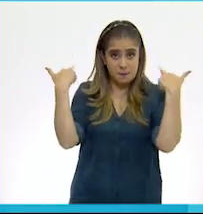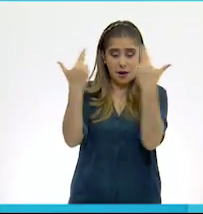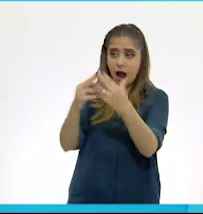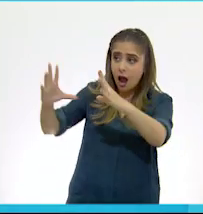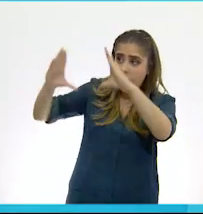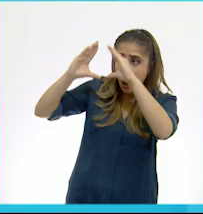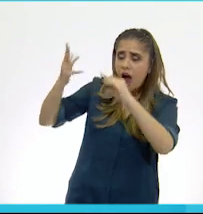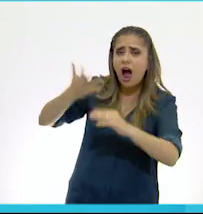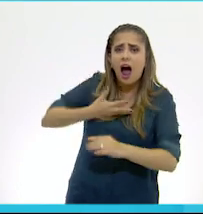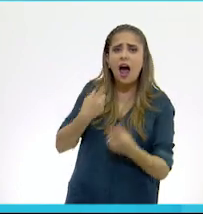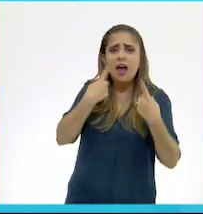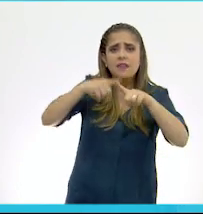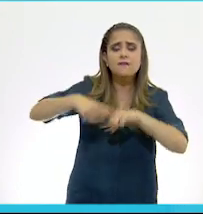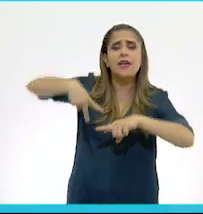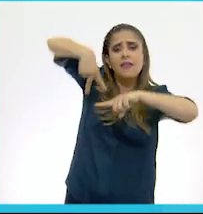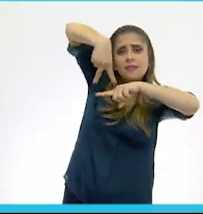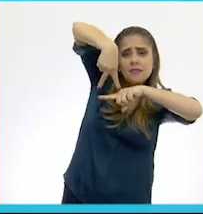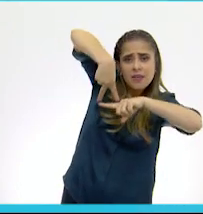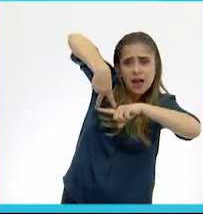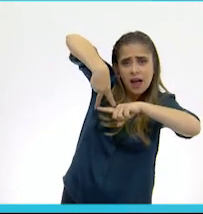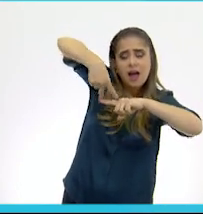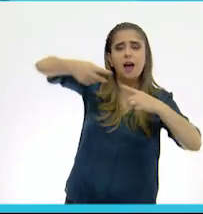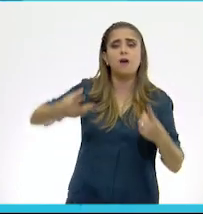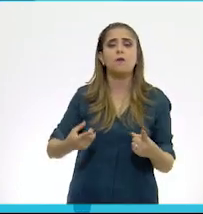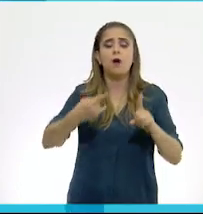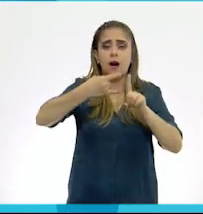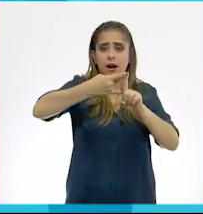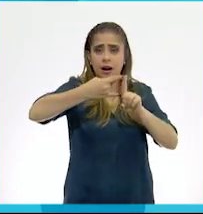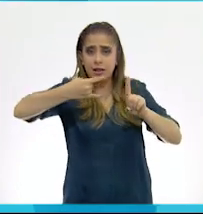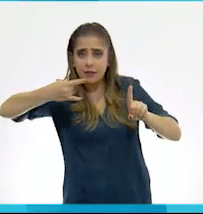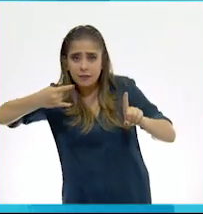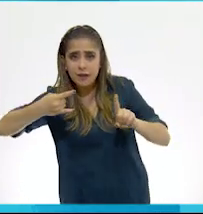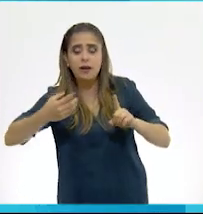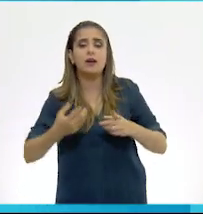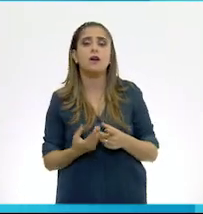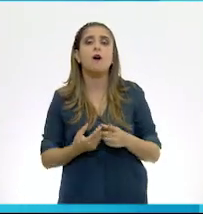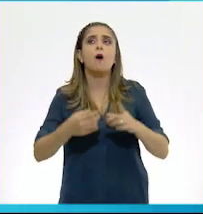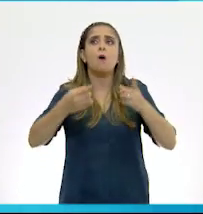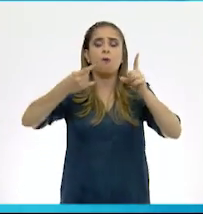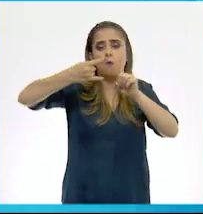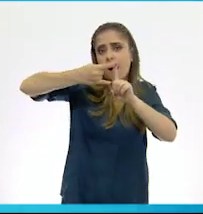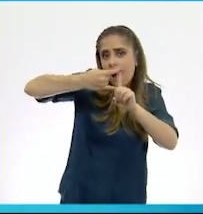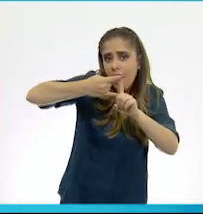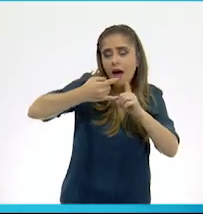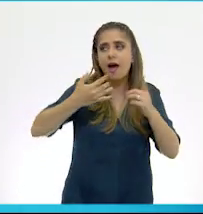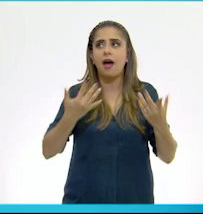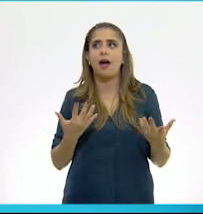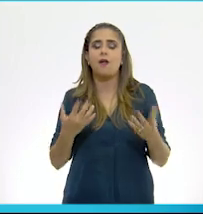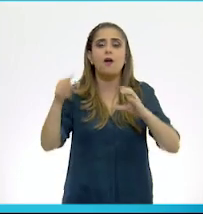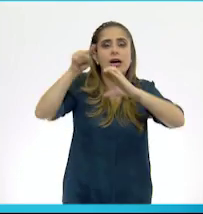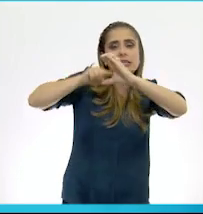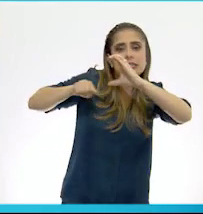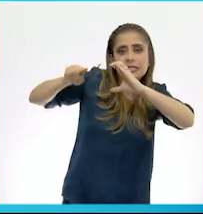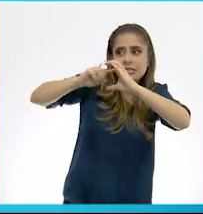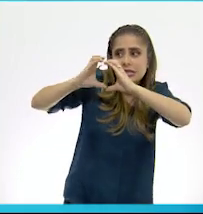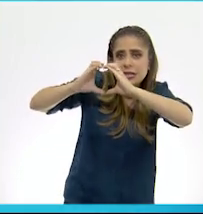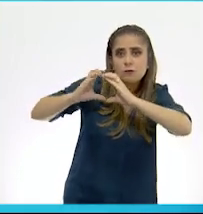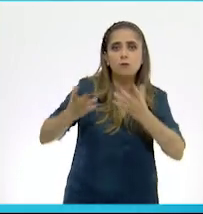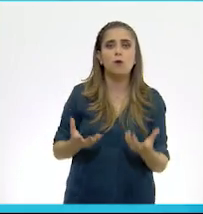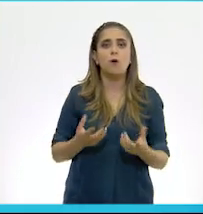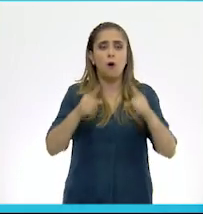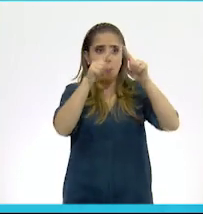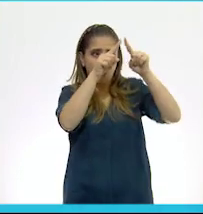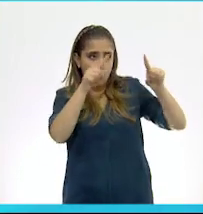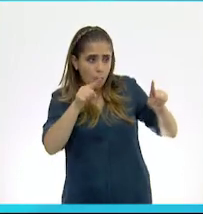figuras geométricas, como el triángulo, el rectángulo, ¿sí?, el cuadrado, el círculo, el rombo